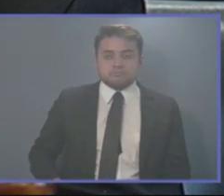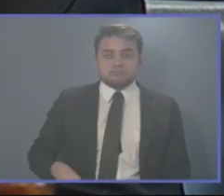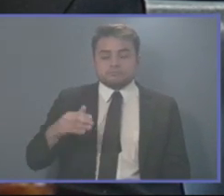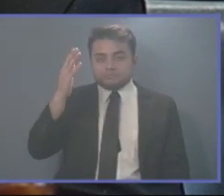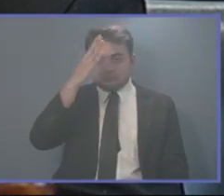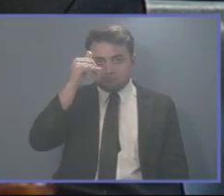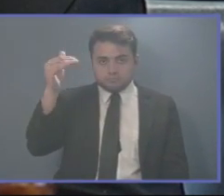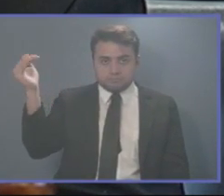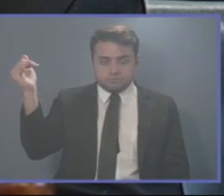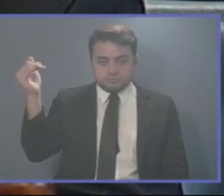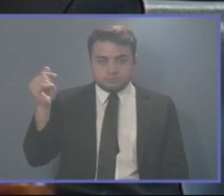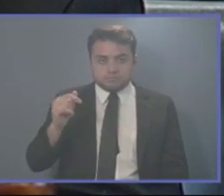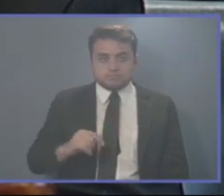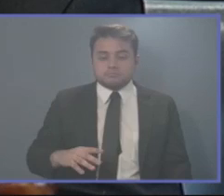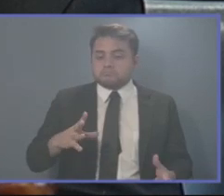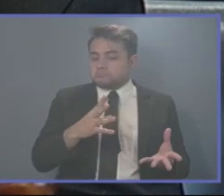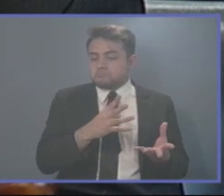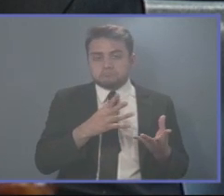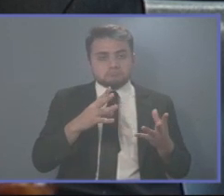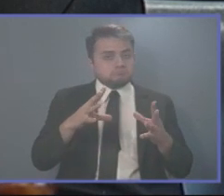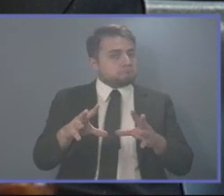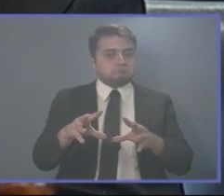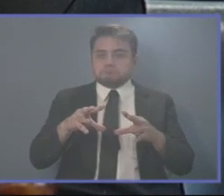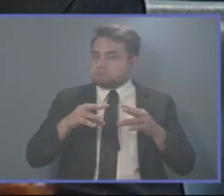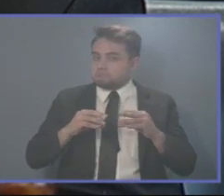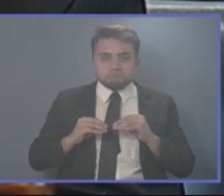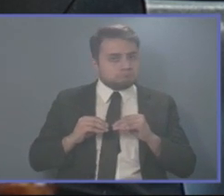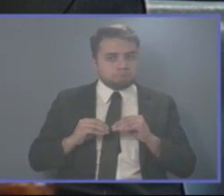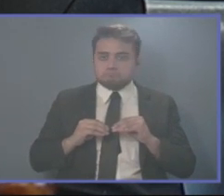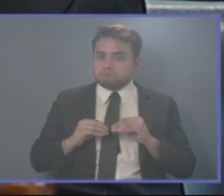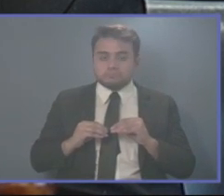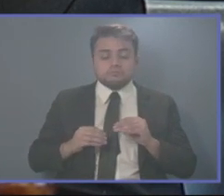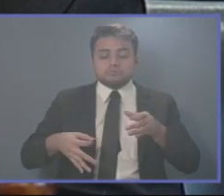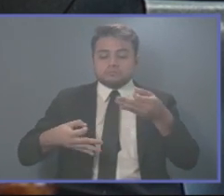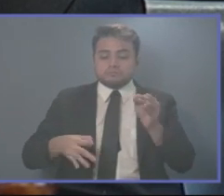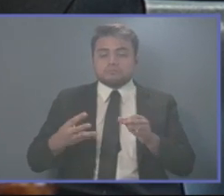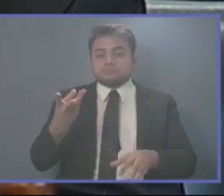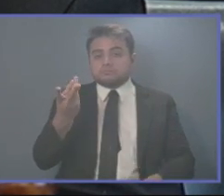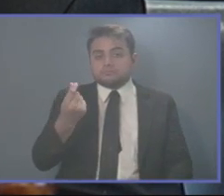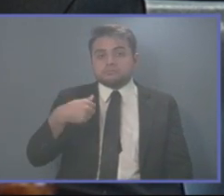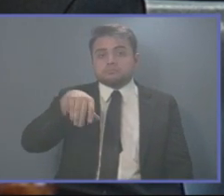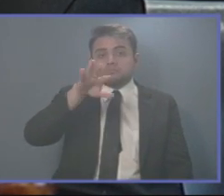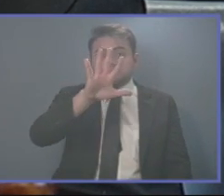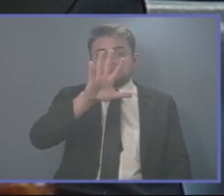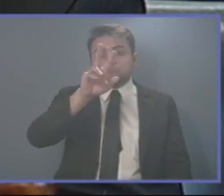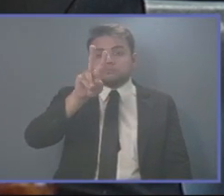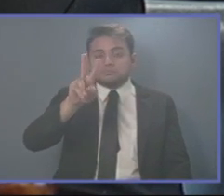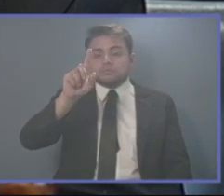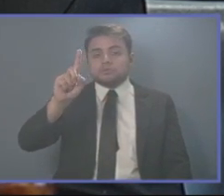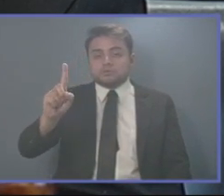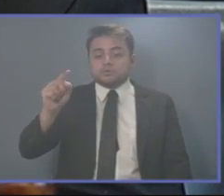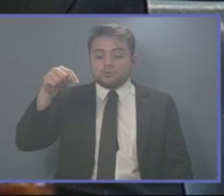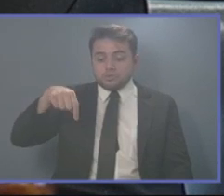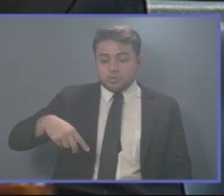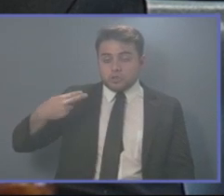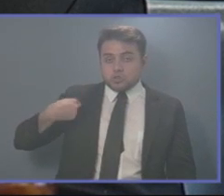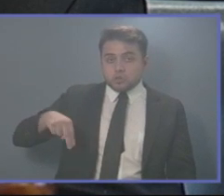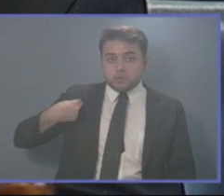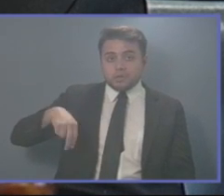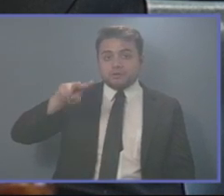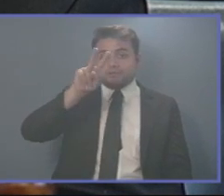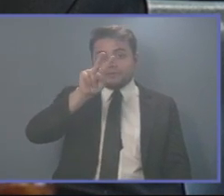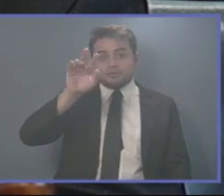legislativo número 521 del 25 de noviembre del corriente año que contiene disposiciones